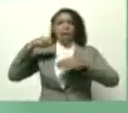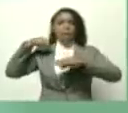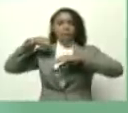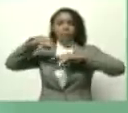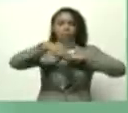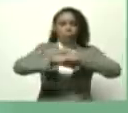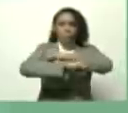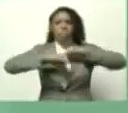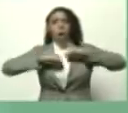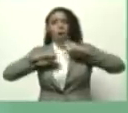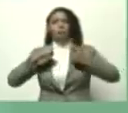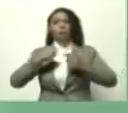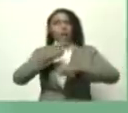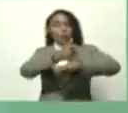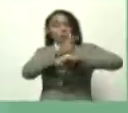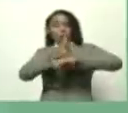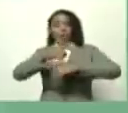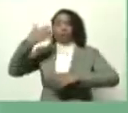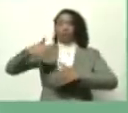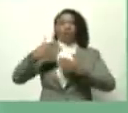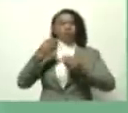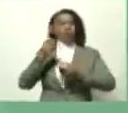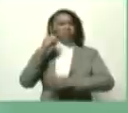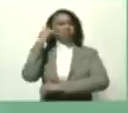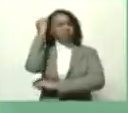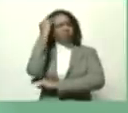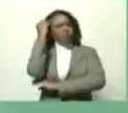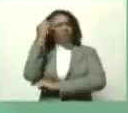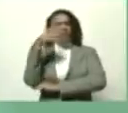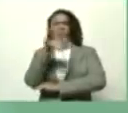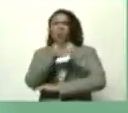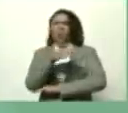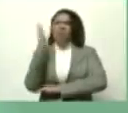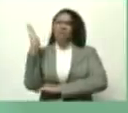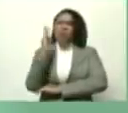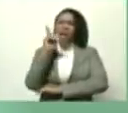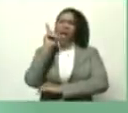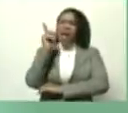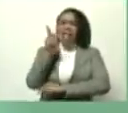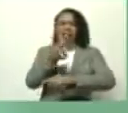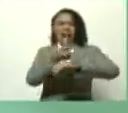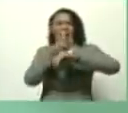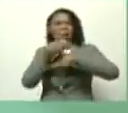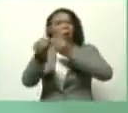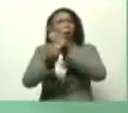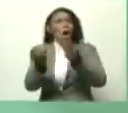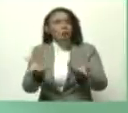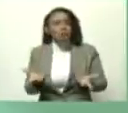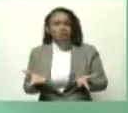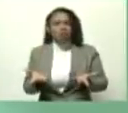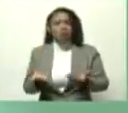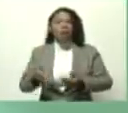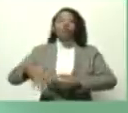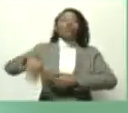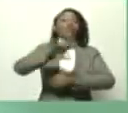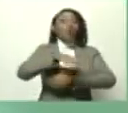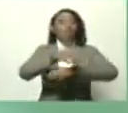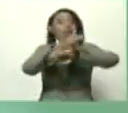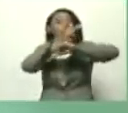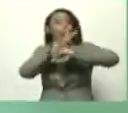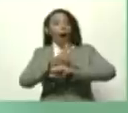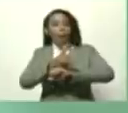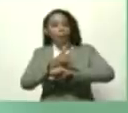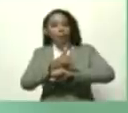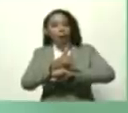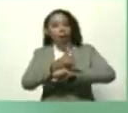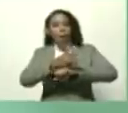con armas de alto calibre, y uno puede preguntarse, ¿de dónde provienen esas armas? Todas las armas de